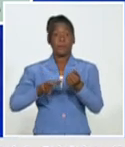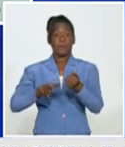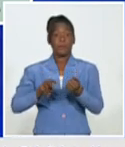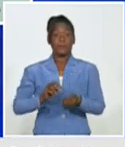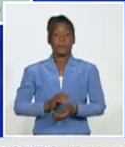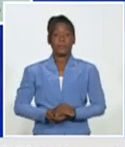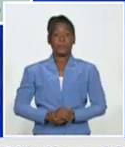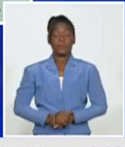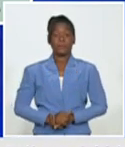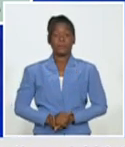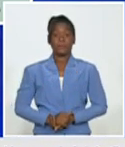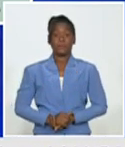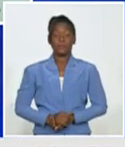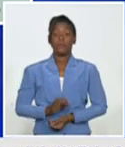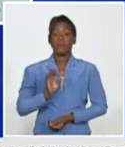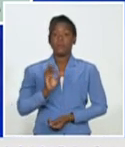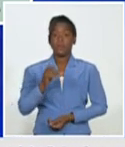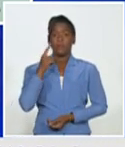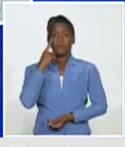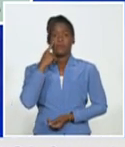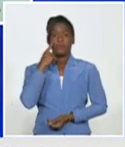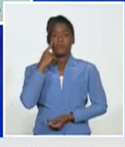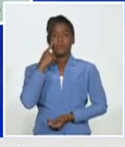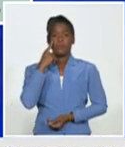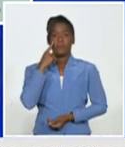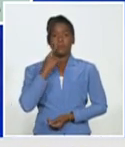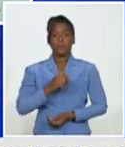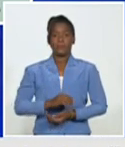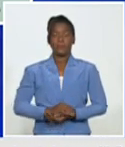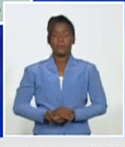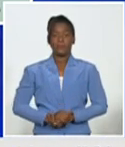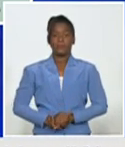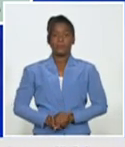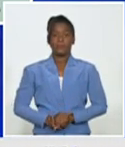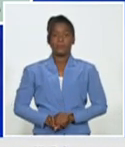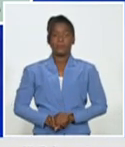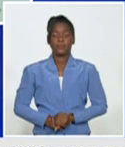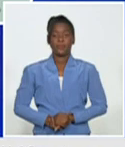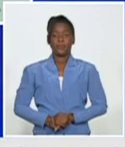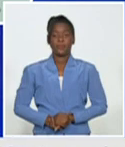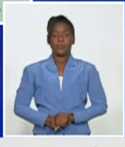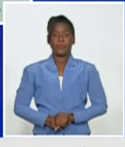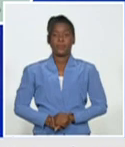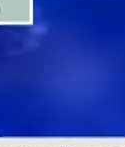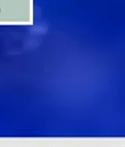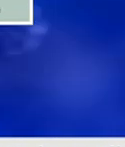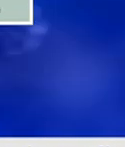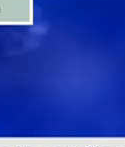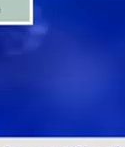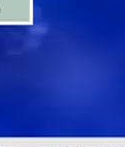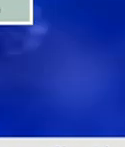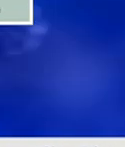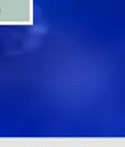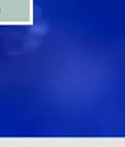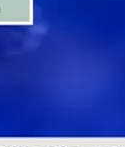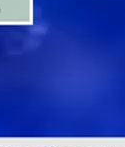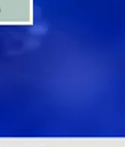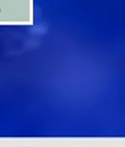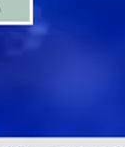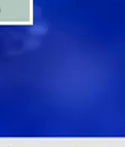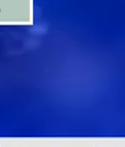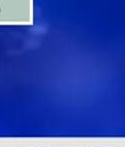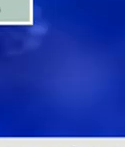hemos visto incluso gráficamente, con un incremento en el número de casos desde hace prácticamente 2